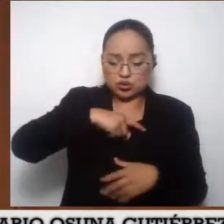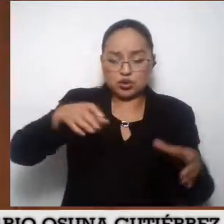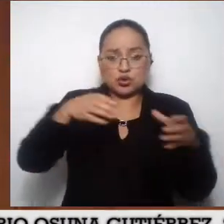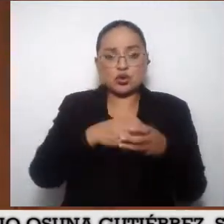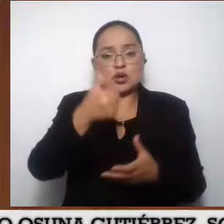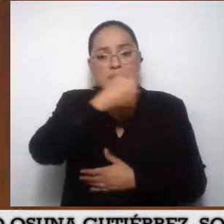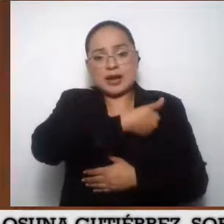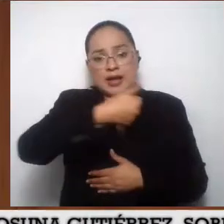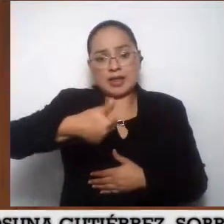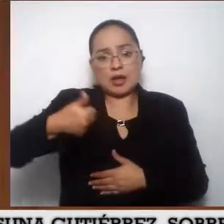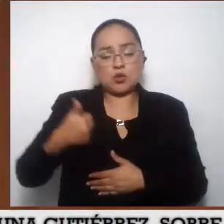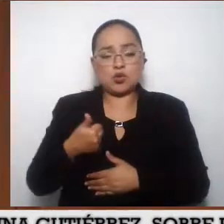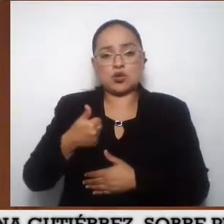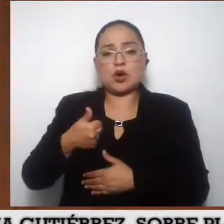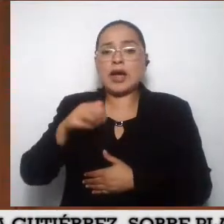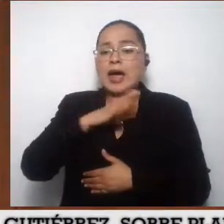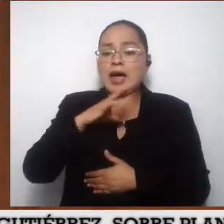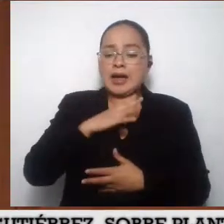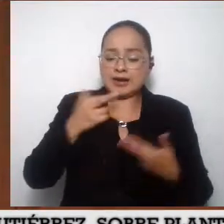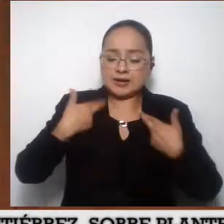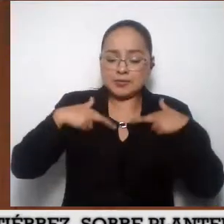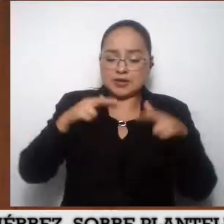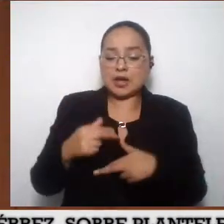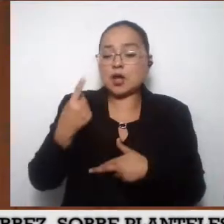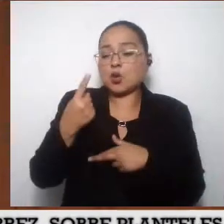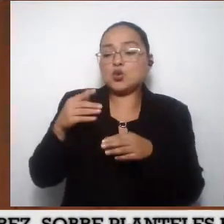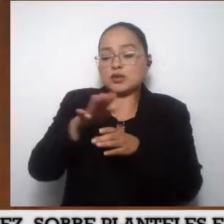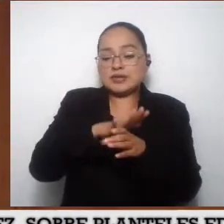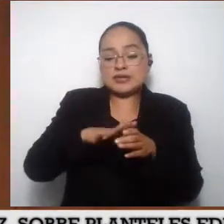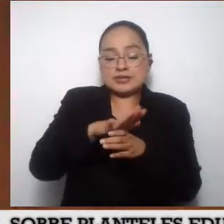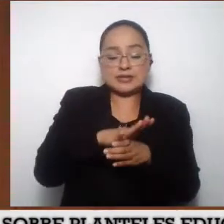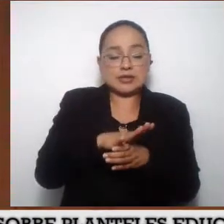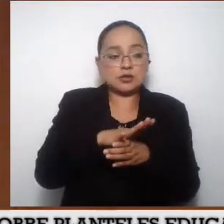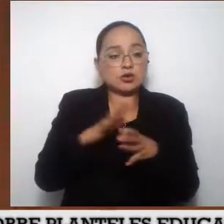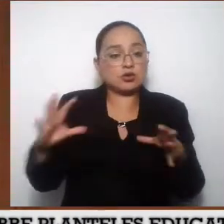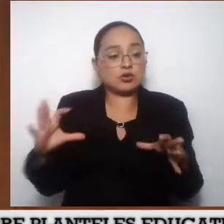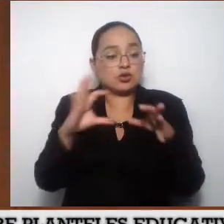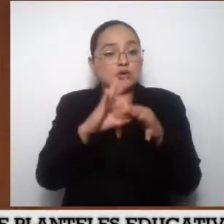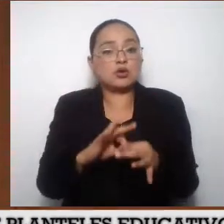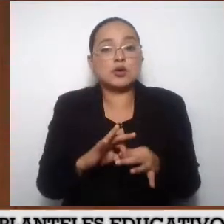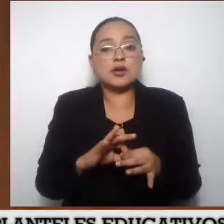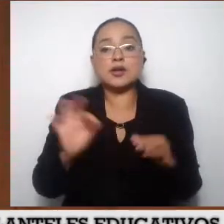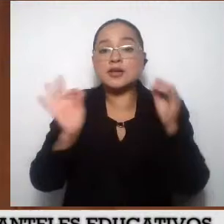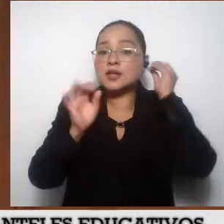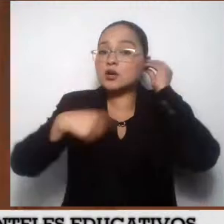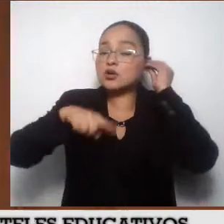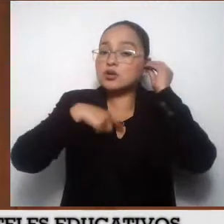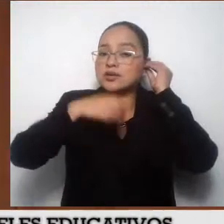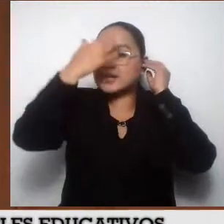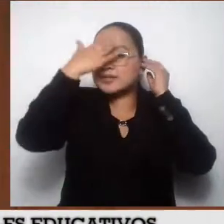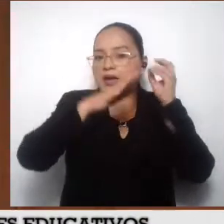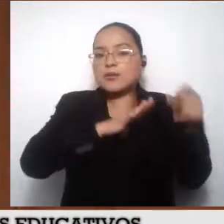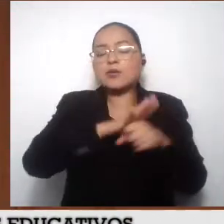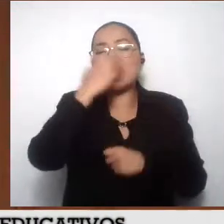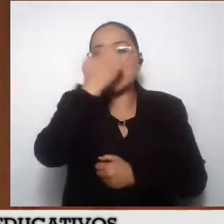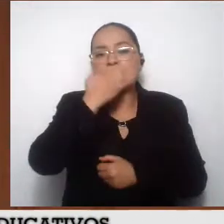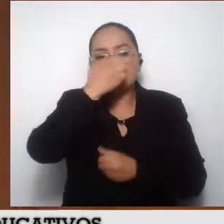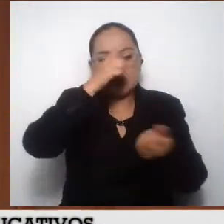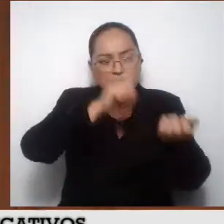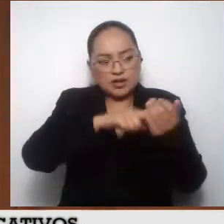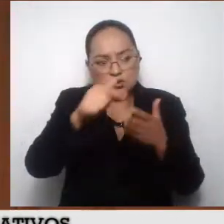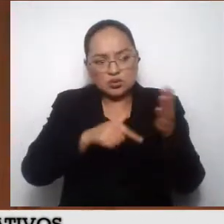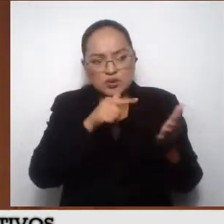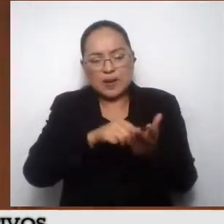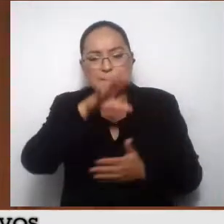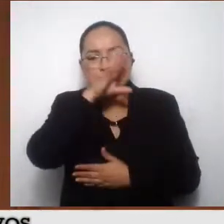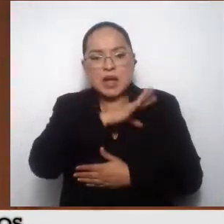nosotros representamos un distrito y conocemos los planteles que se encuentran en malas condiciones